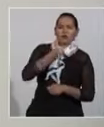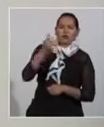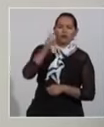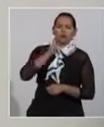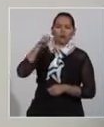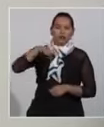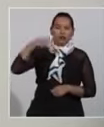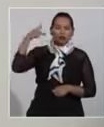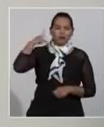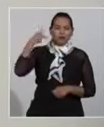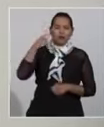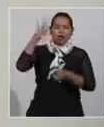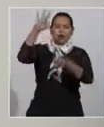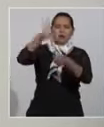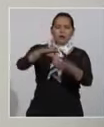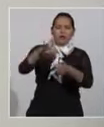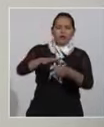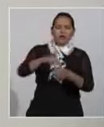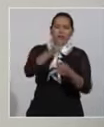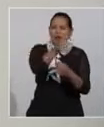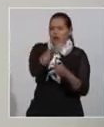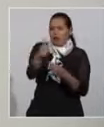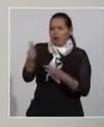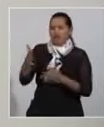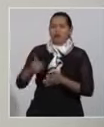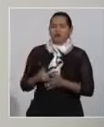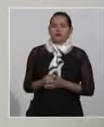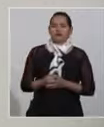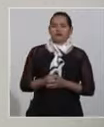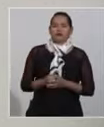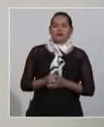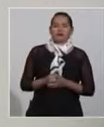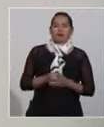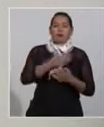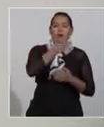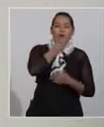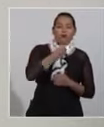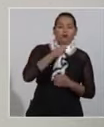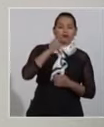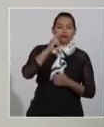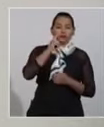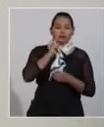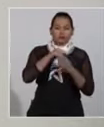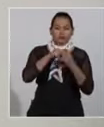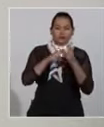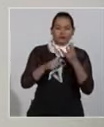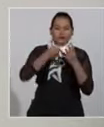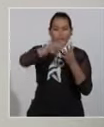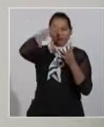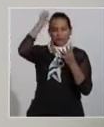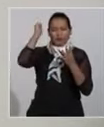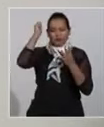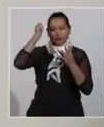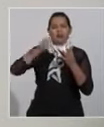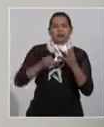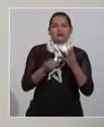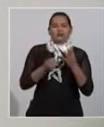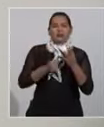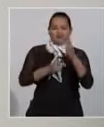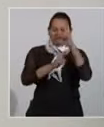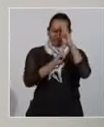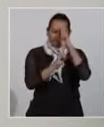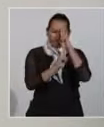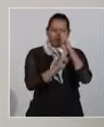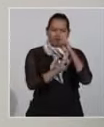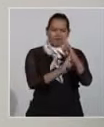elección. La candidata y los candidatos, al hacer uso de la palabra, deberán respetar el contenido de los temas y